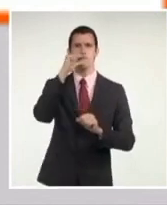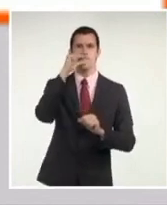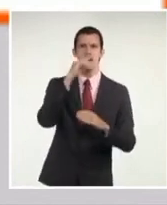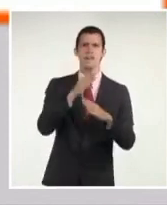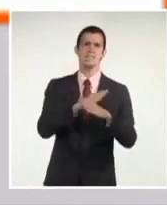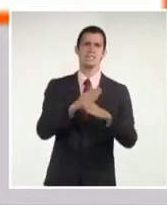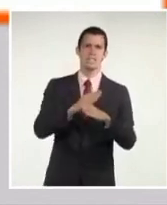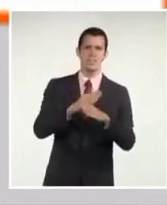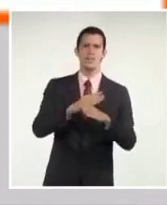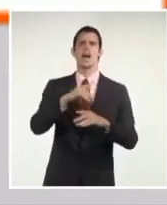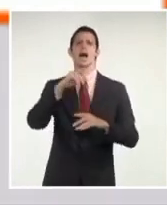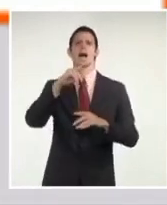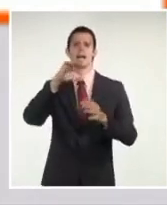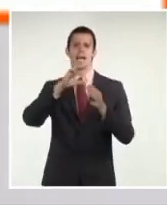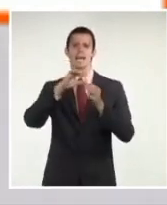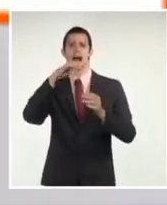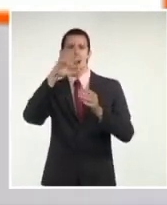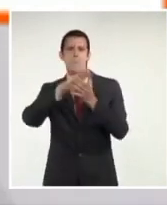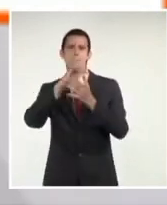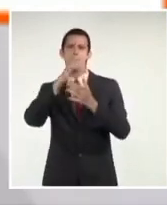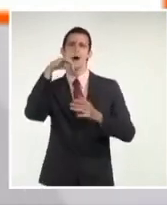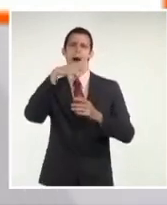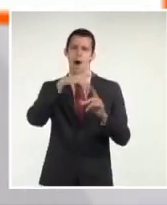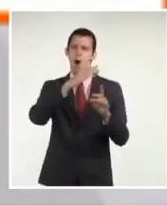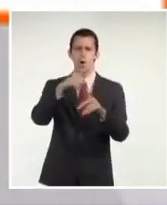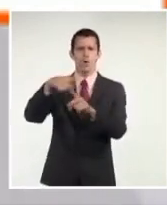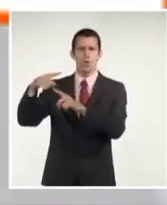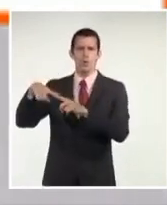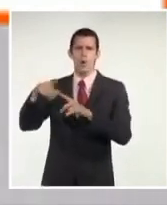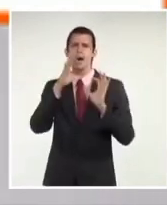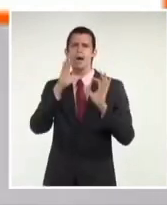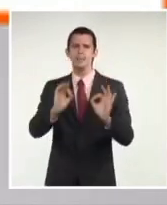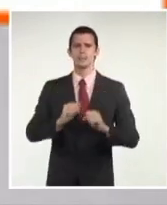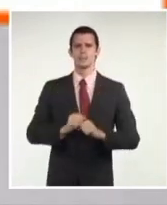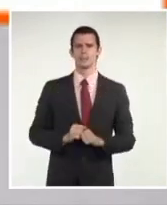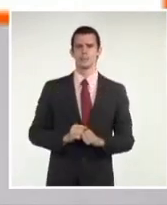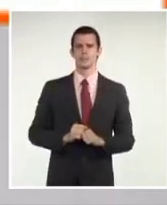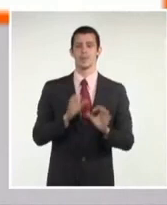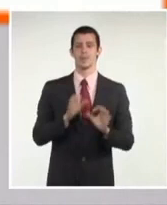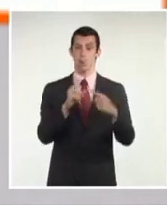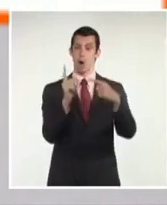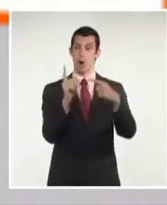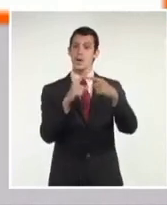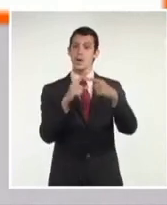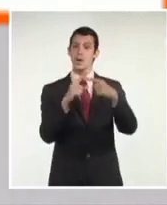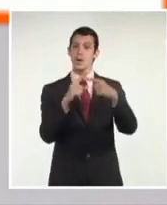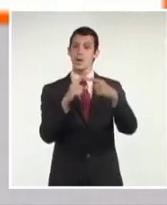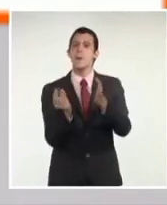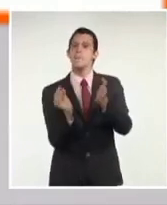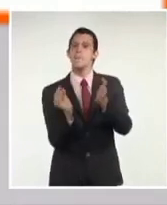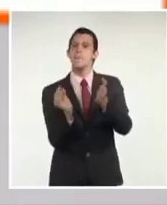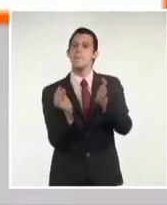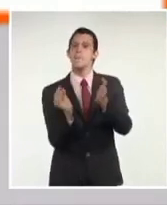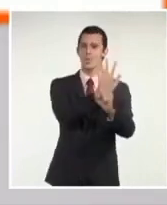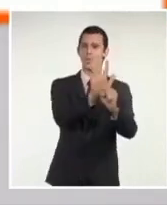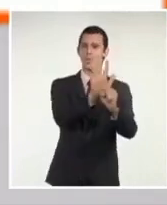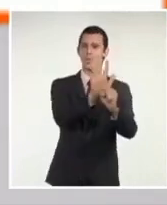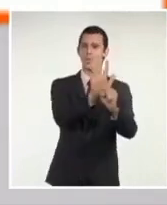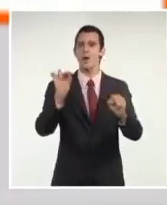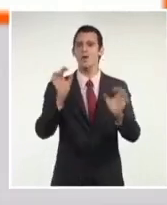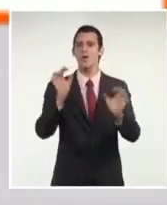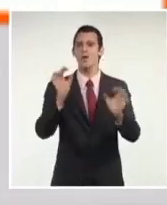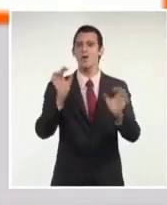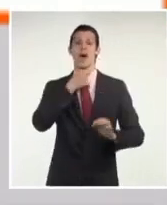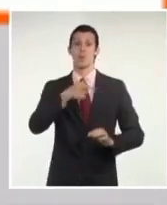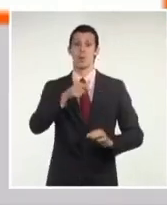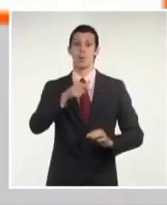se notificó en el Reino Unido hace meses. La beta es la que se notificó en Sudáfrica. La gamma, la que se notificó